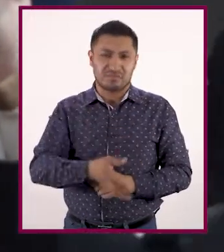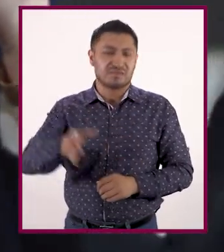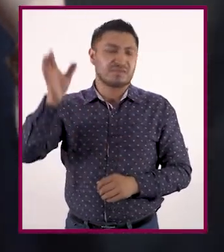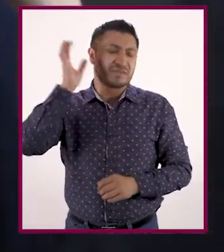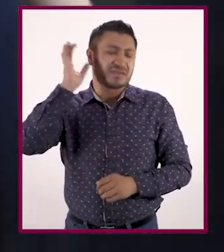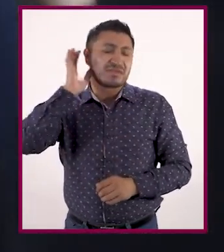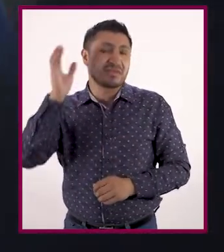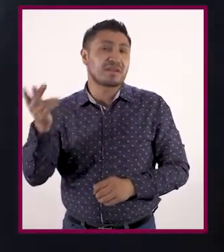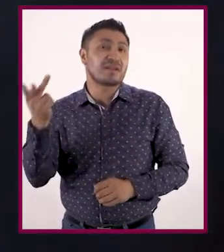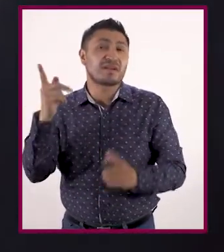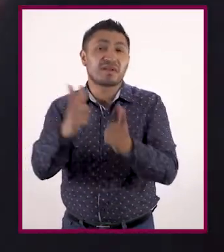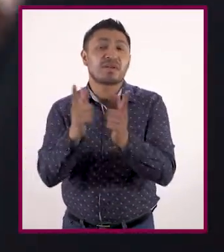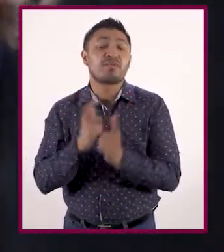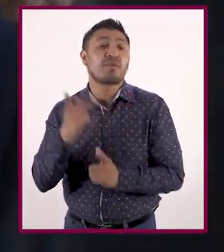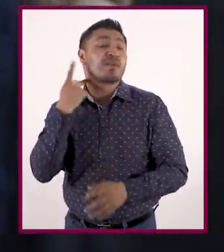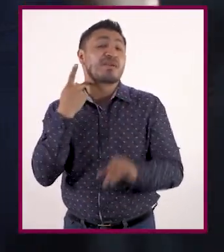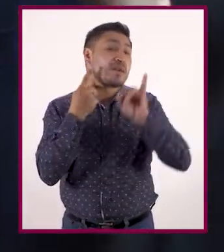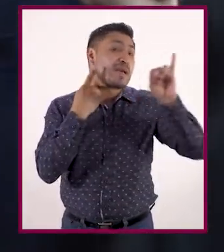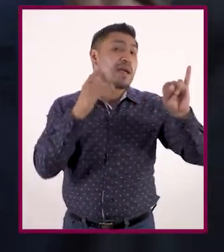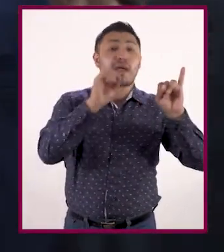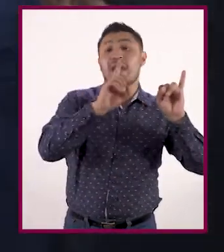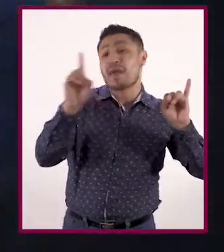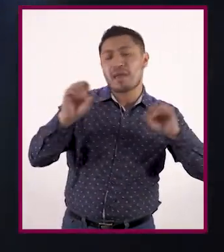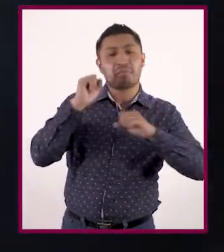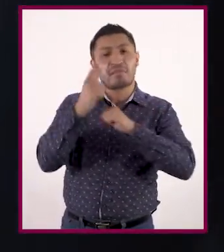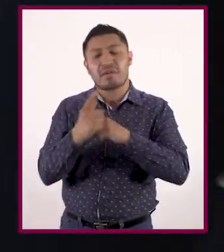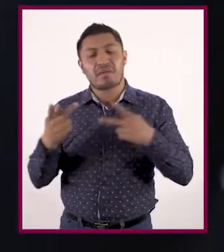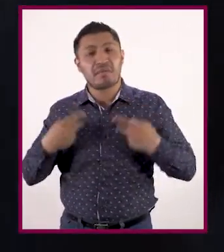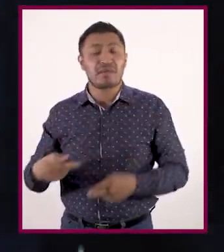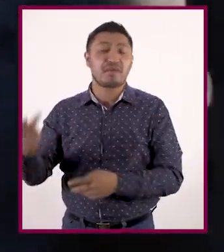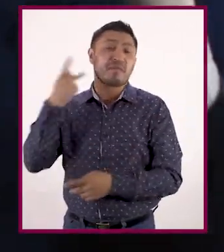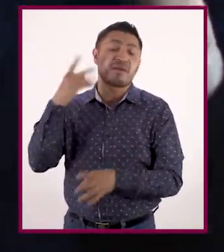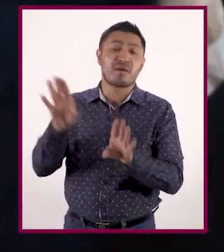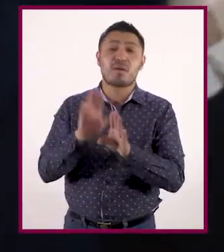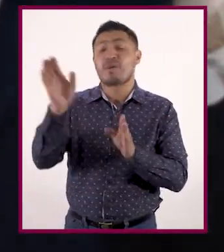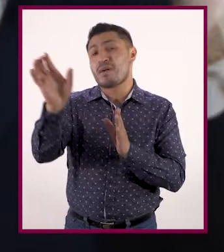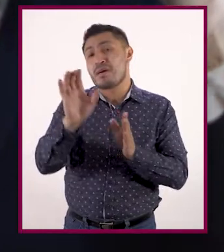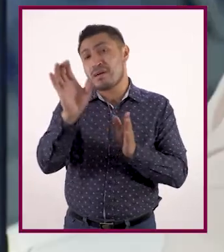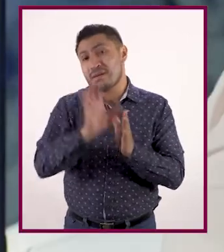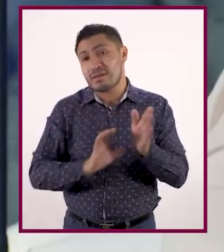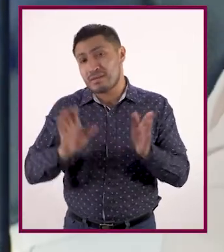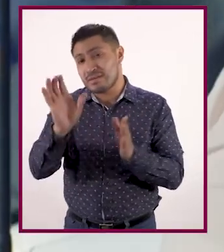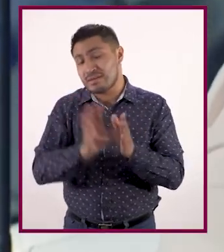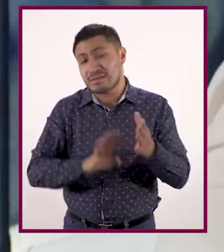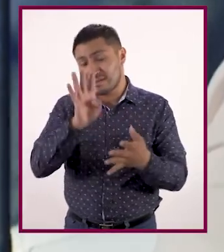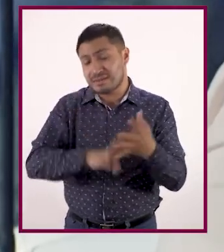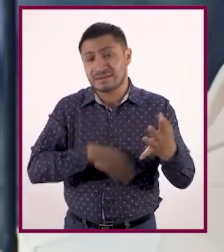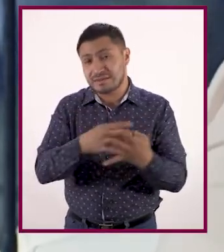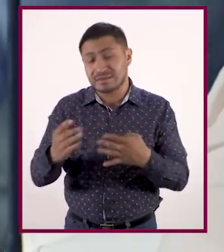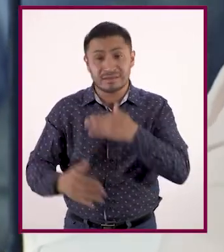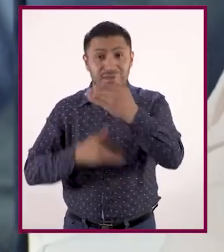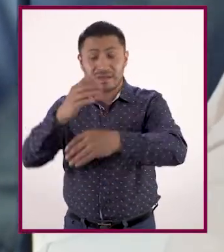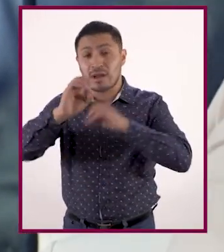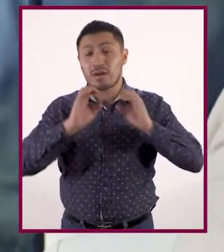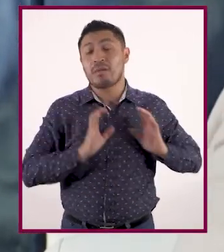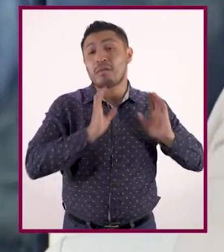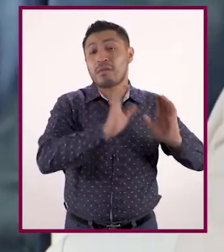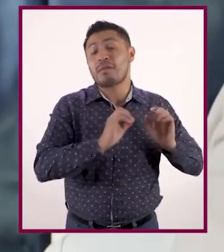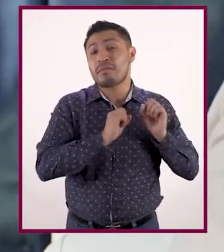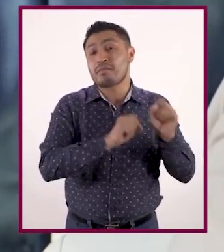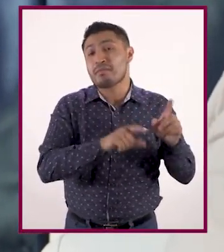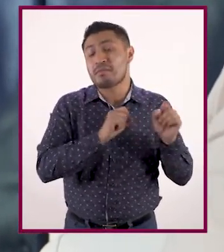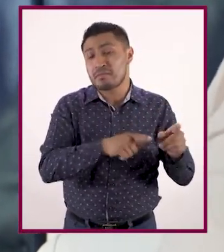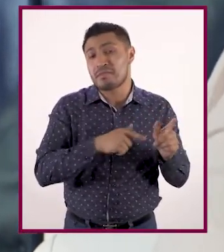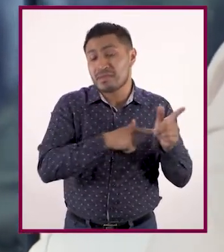izquierda o de derecha que algún político impulsa una agenda progresista o conservadora e incluso no son pocos los que